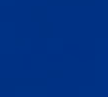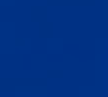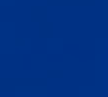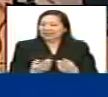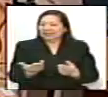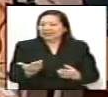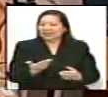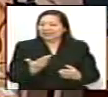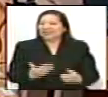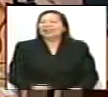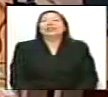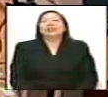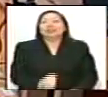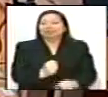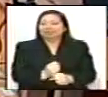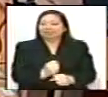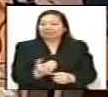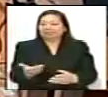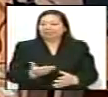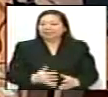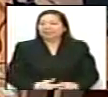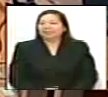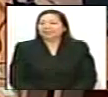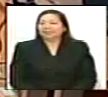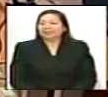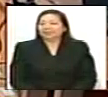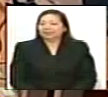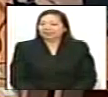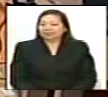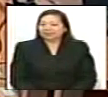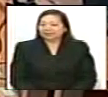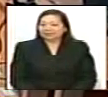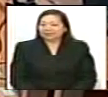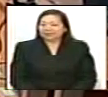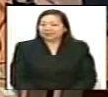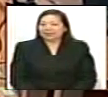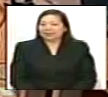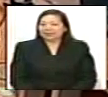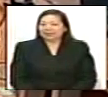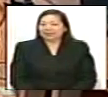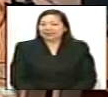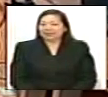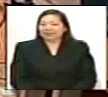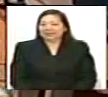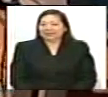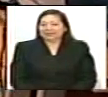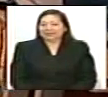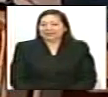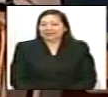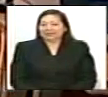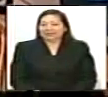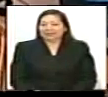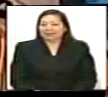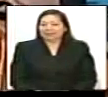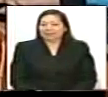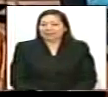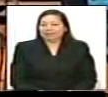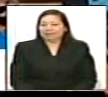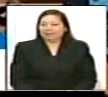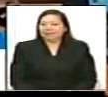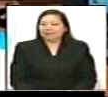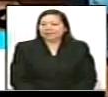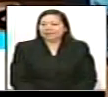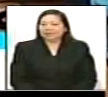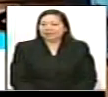mesa de trabajo. Termina denunciado al final de su mandato por abuso de autoridad, por cualquier tipo de